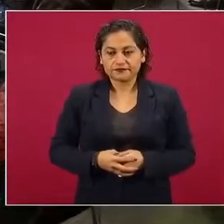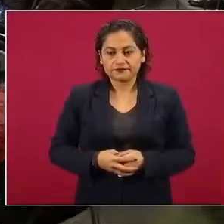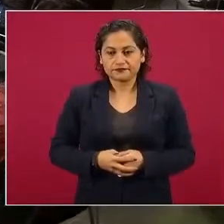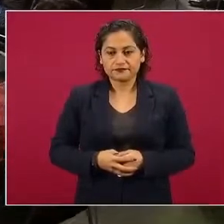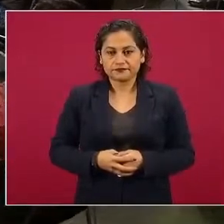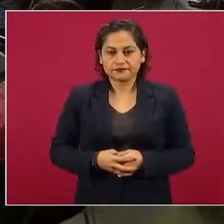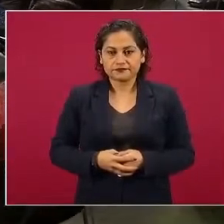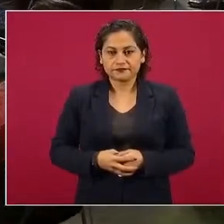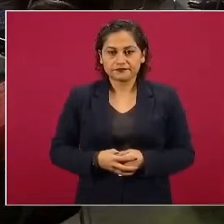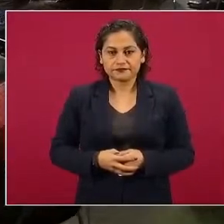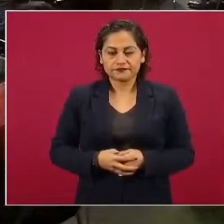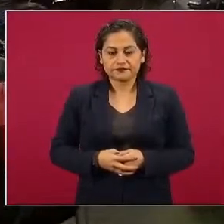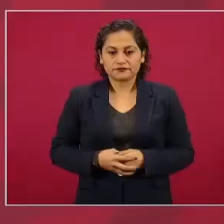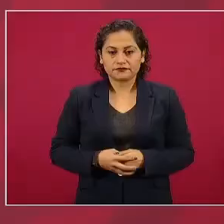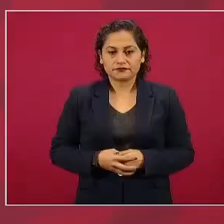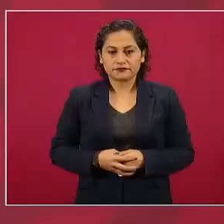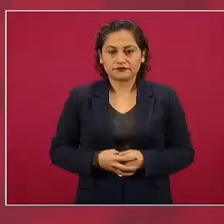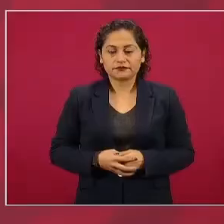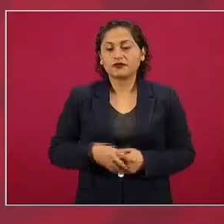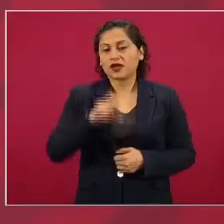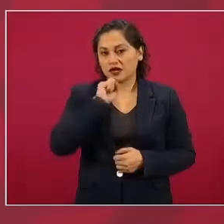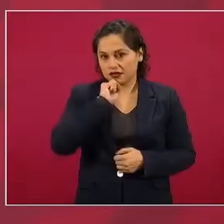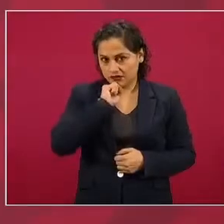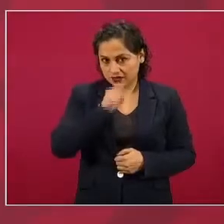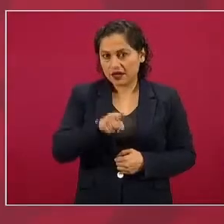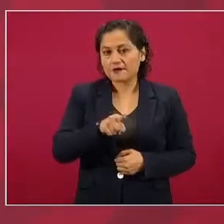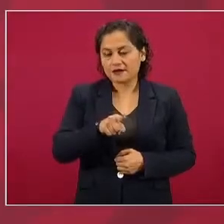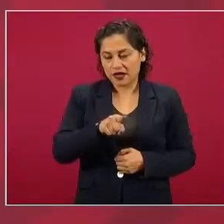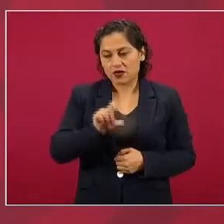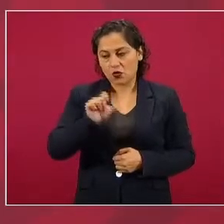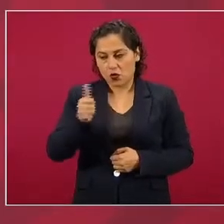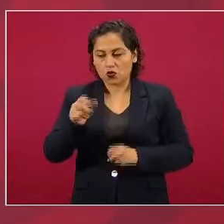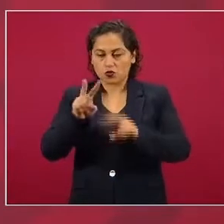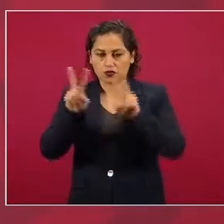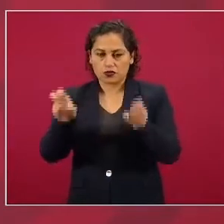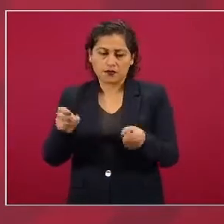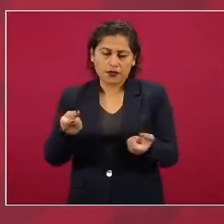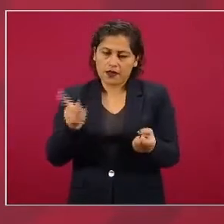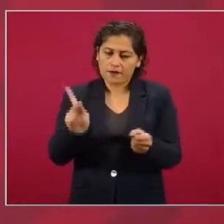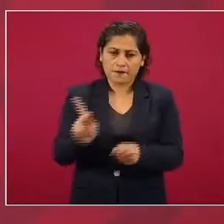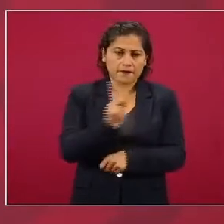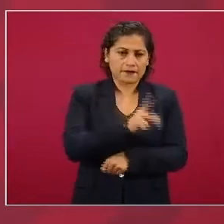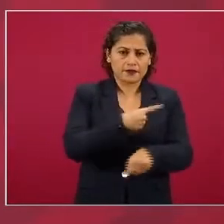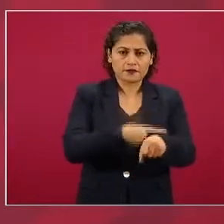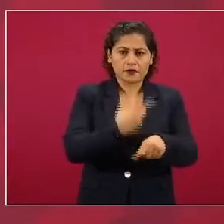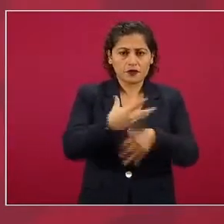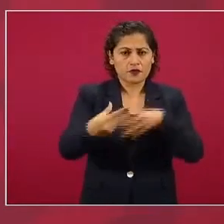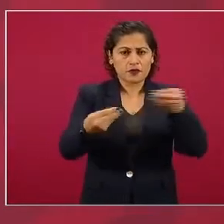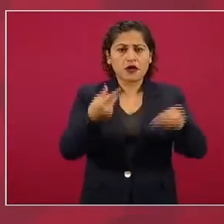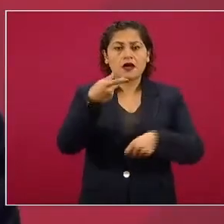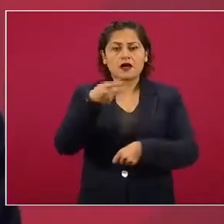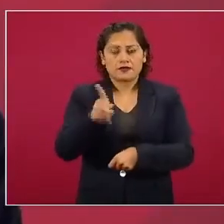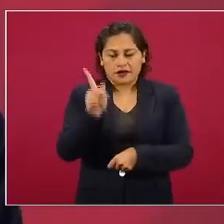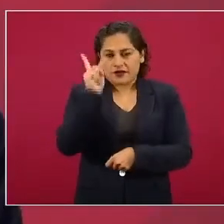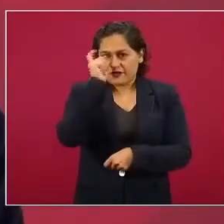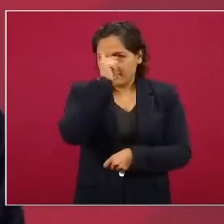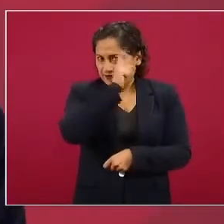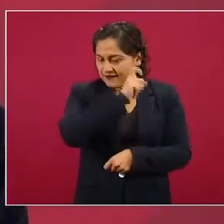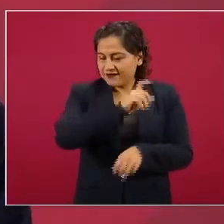También en el caso de la pandemia hemos ido avanzando, pero es más complicado.